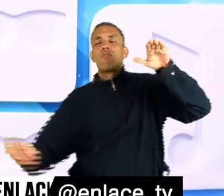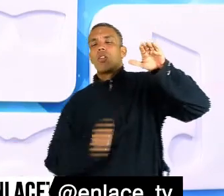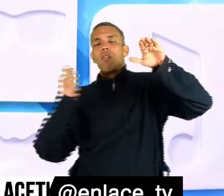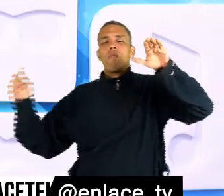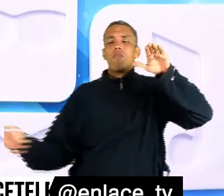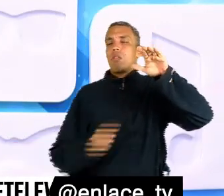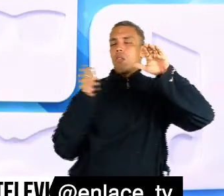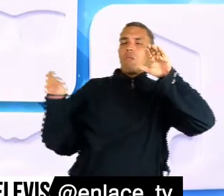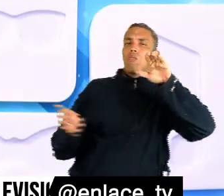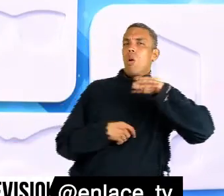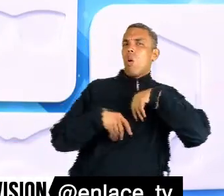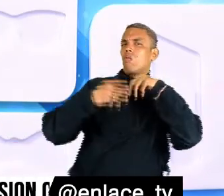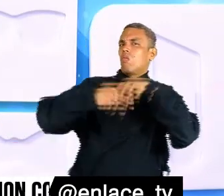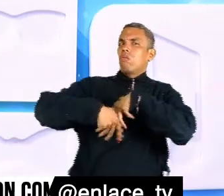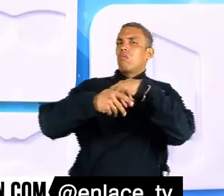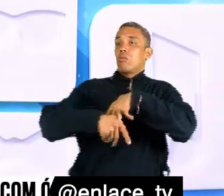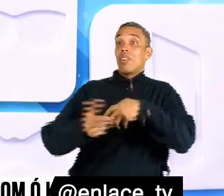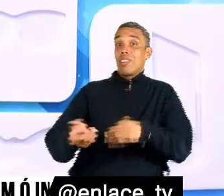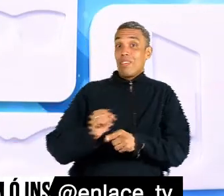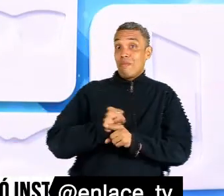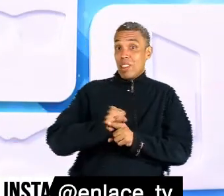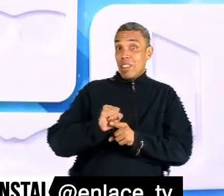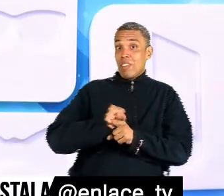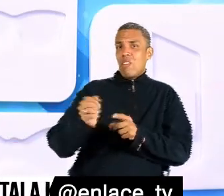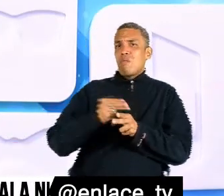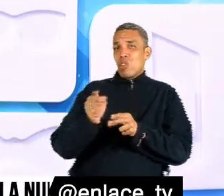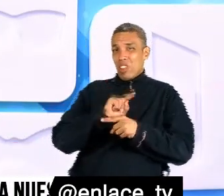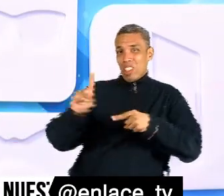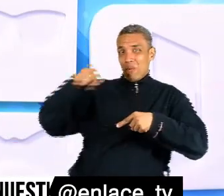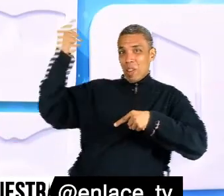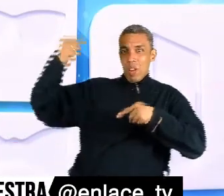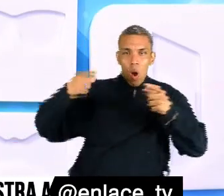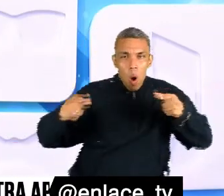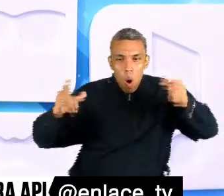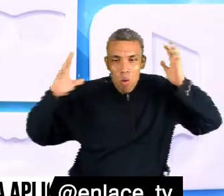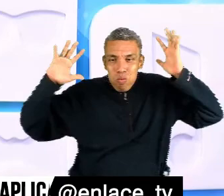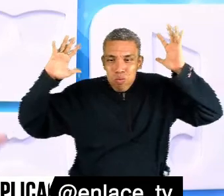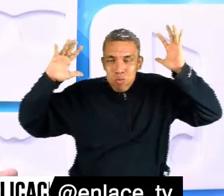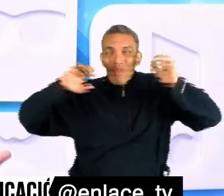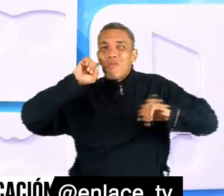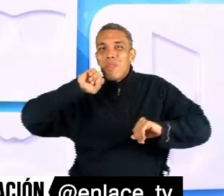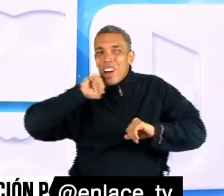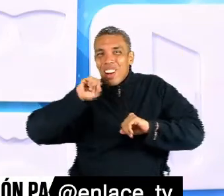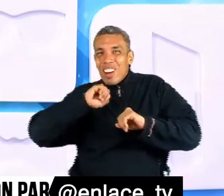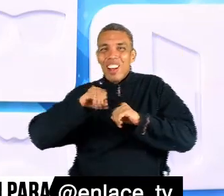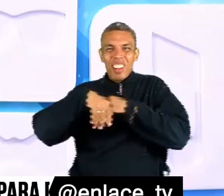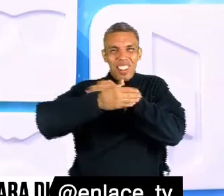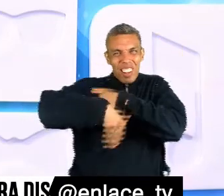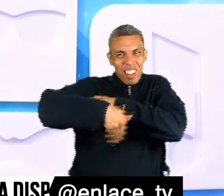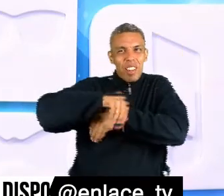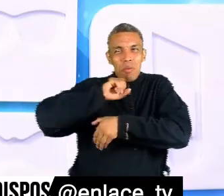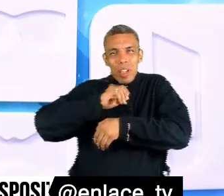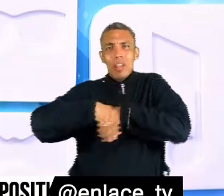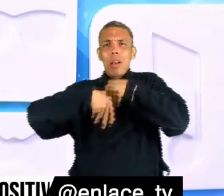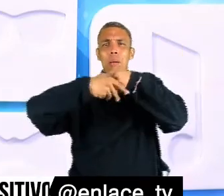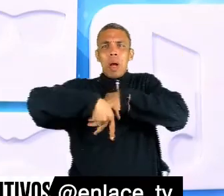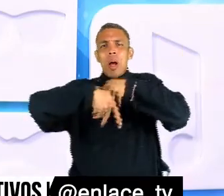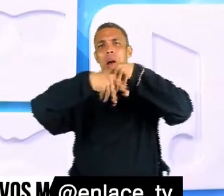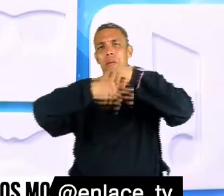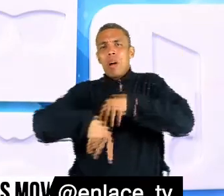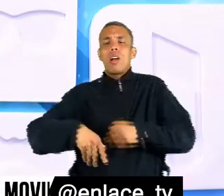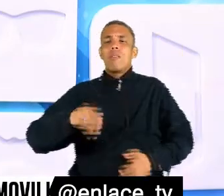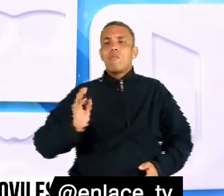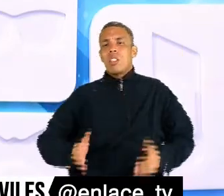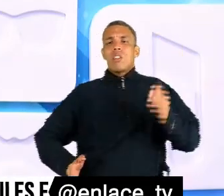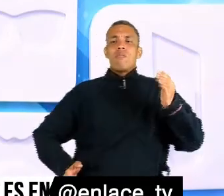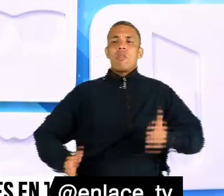ensayando para lo que será el desfile de aniversario de Barranca Bermeja. Pero ¿quién mejor para contarnos más detalles de esta información que ella? Luzmery,